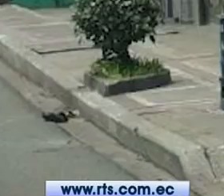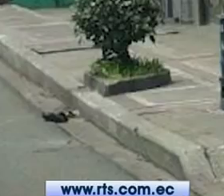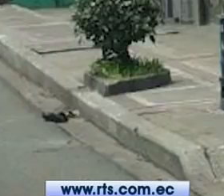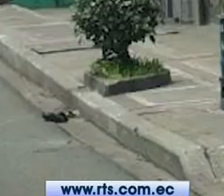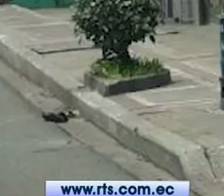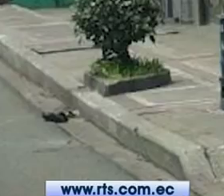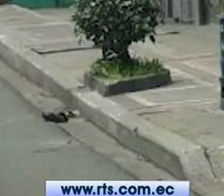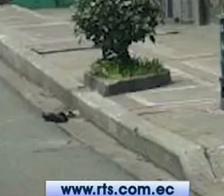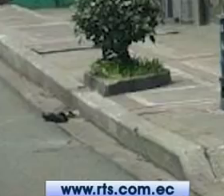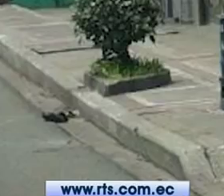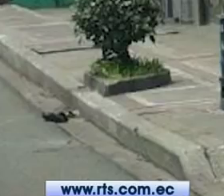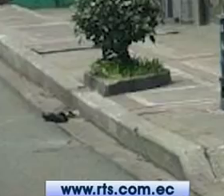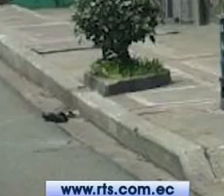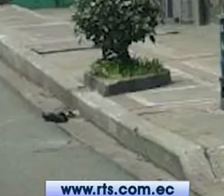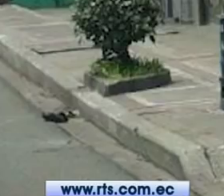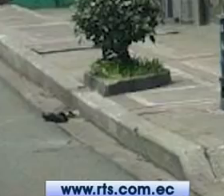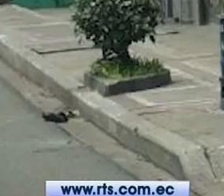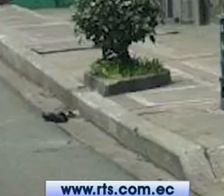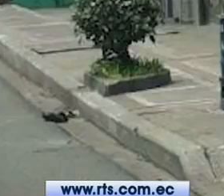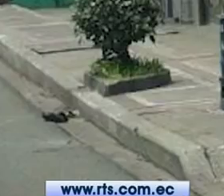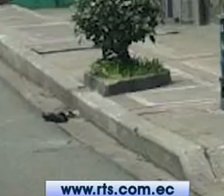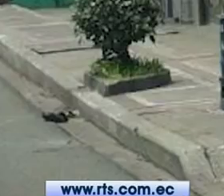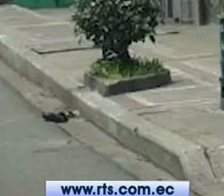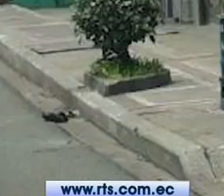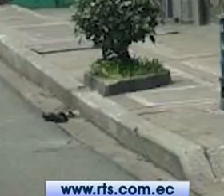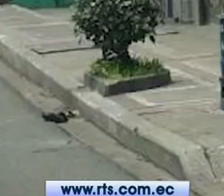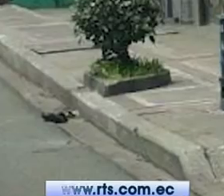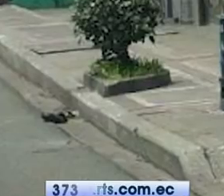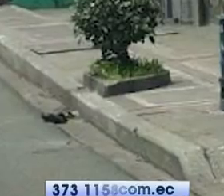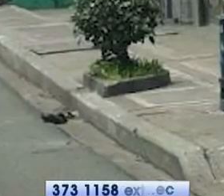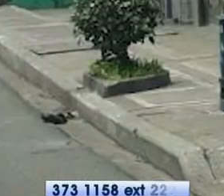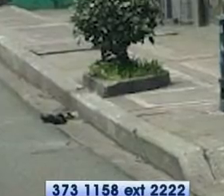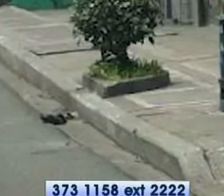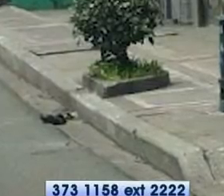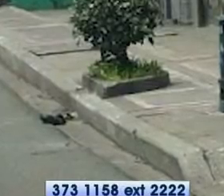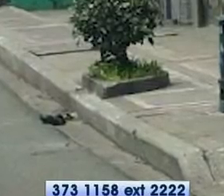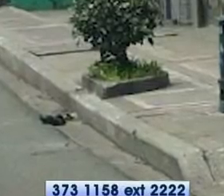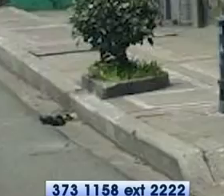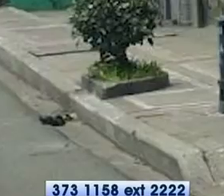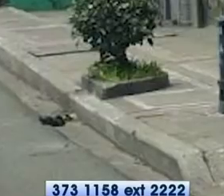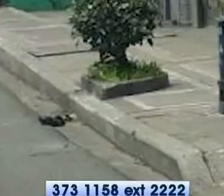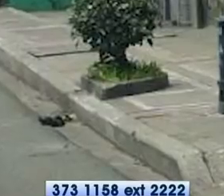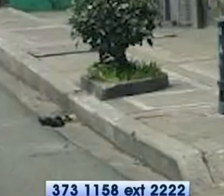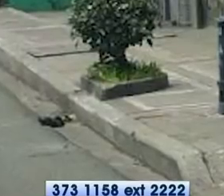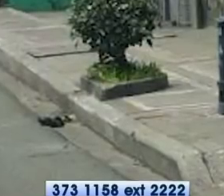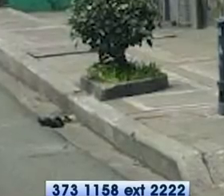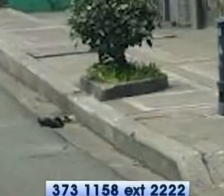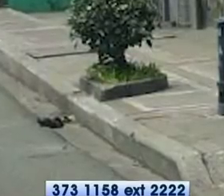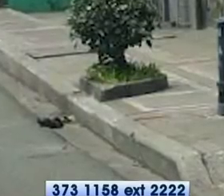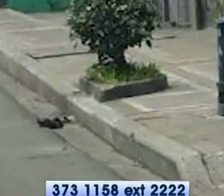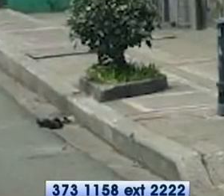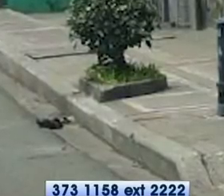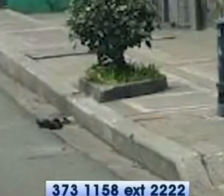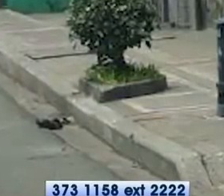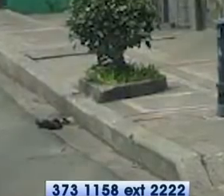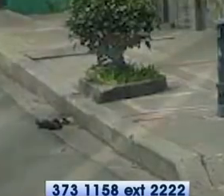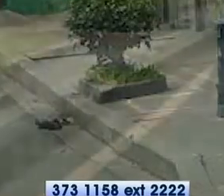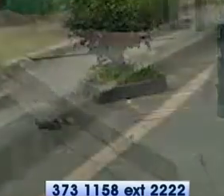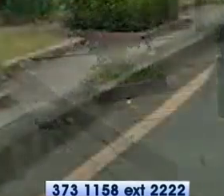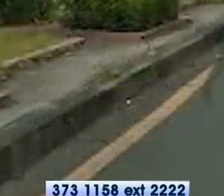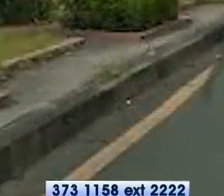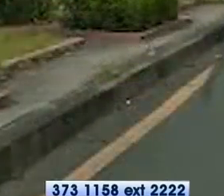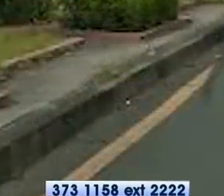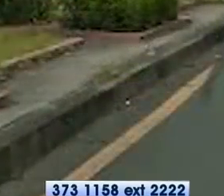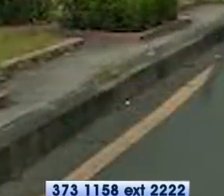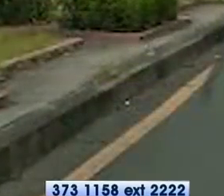Ahí están las placas y sería interesante que si esto se da de manera consuetudinaria, el televidente que ha tenido la gentileza de enviarnos la